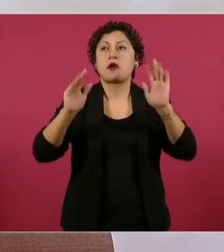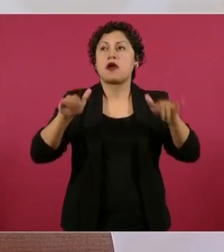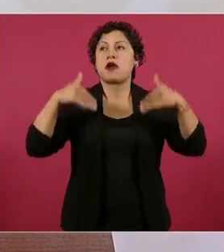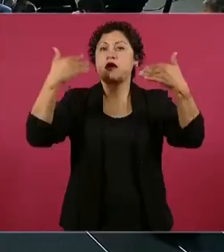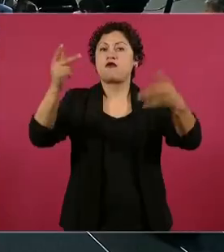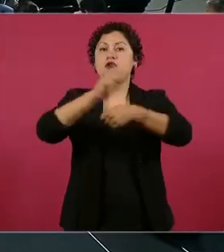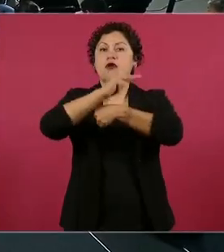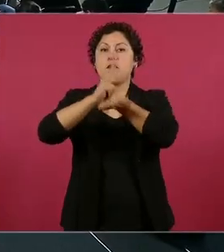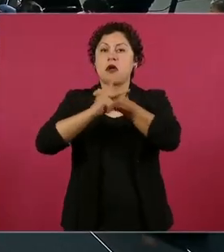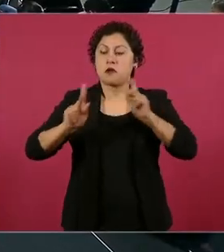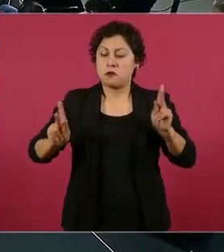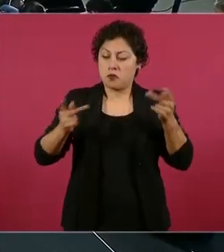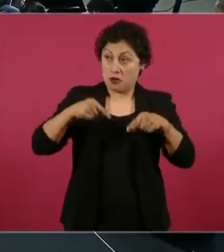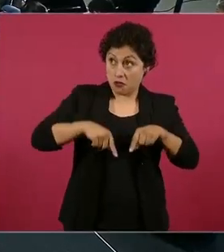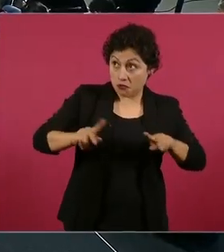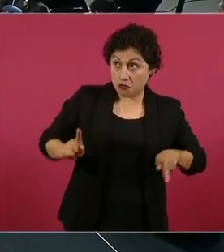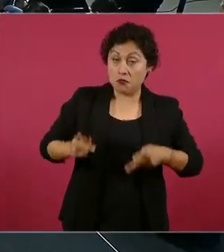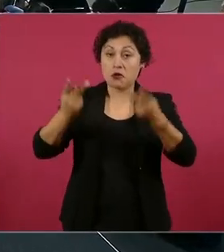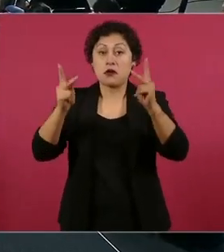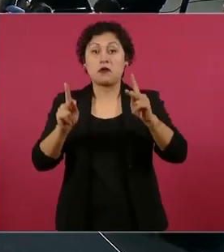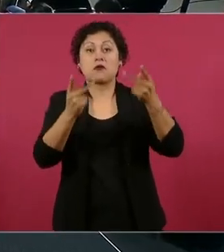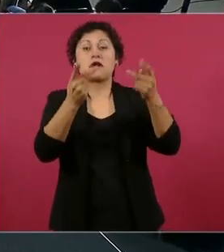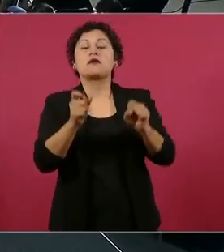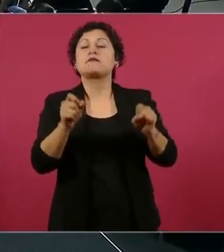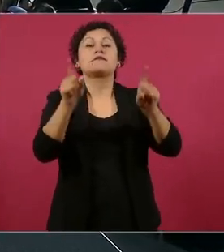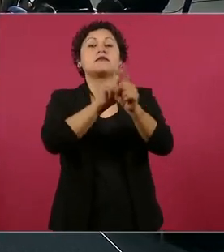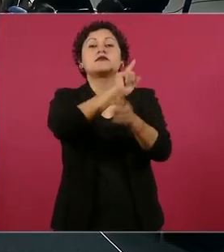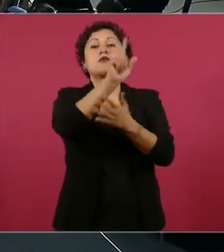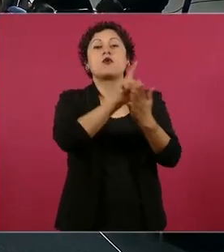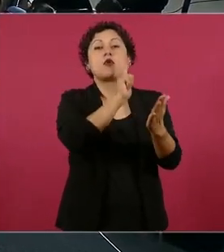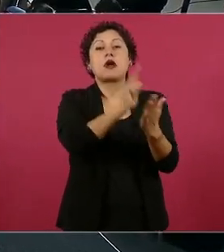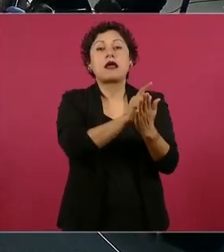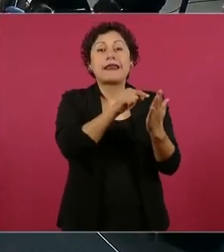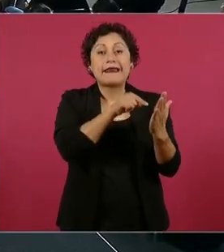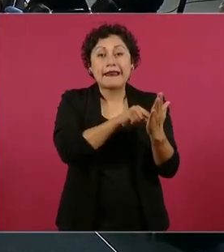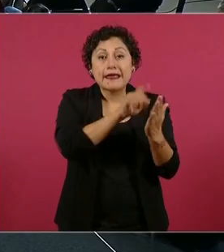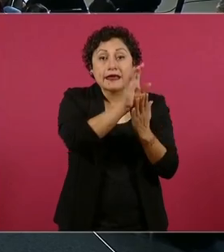tercero para que la educación básica no fuese